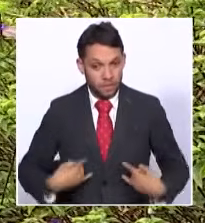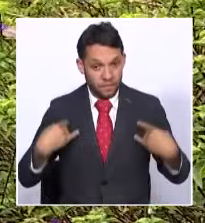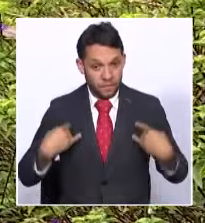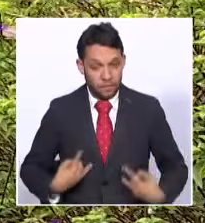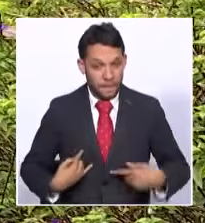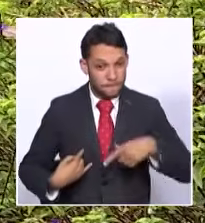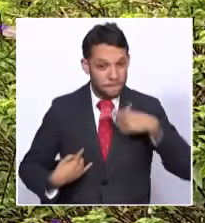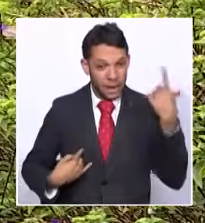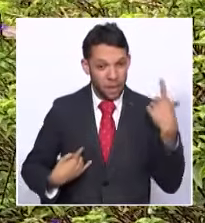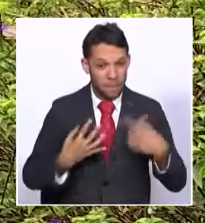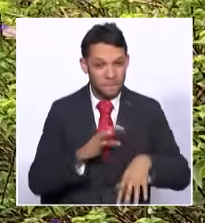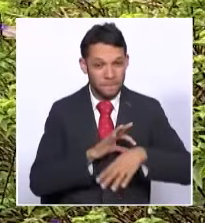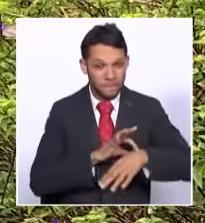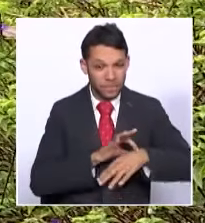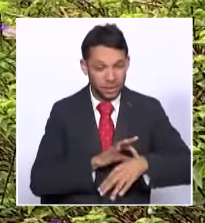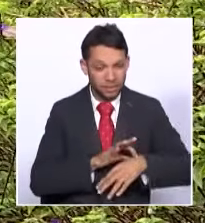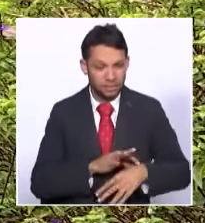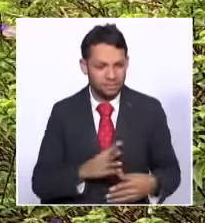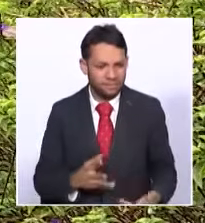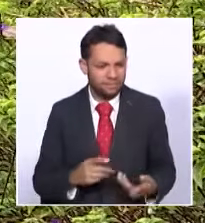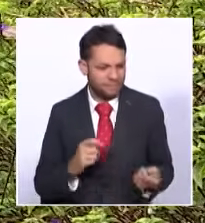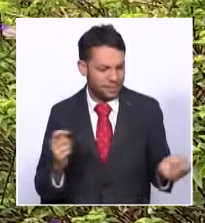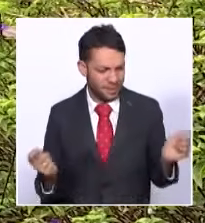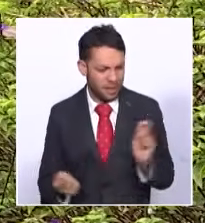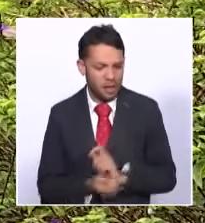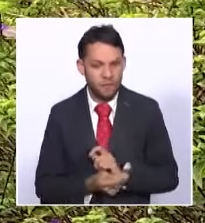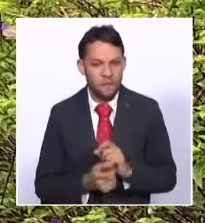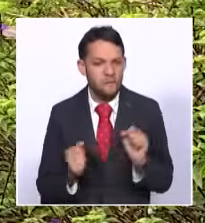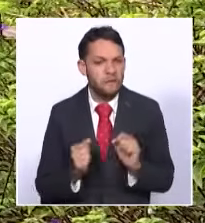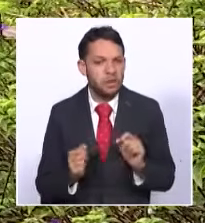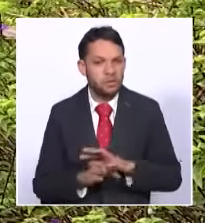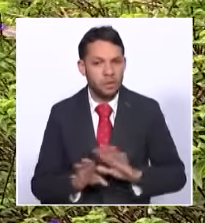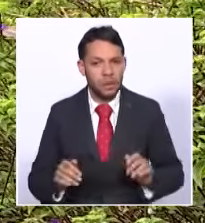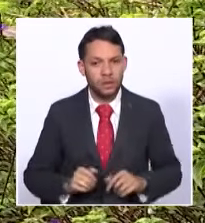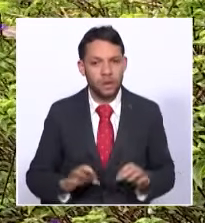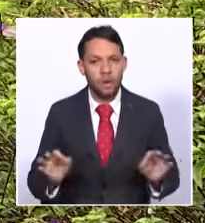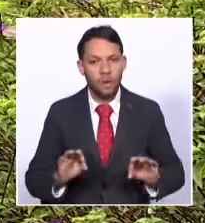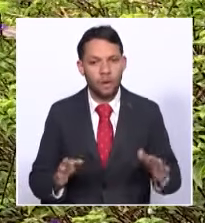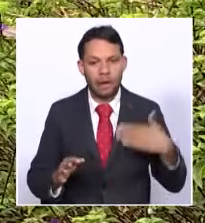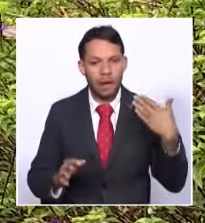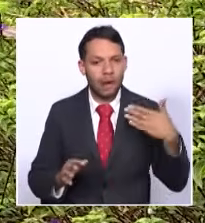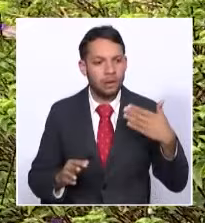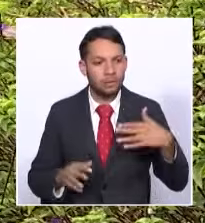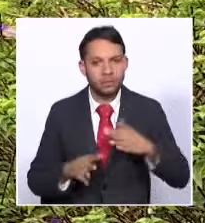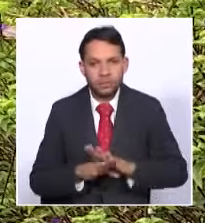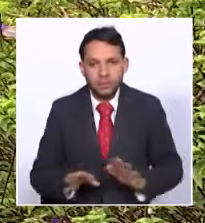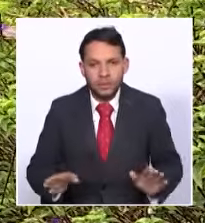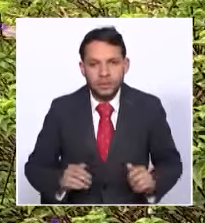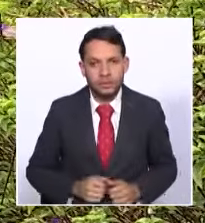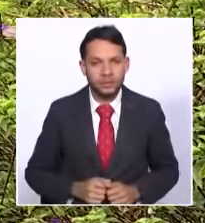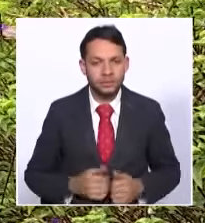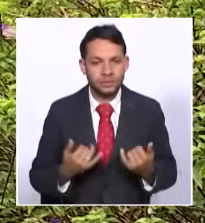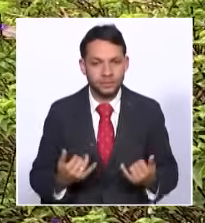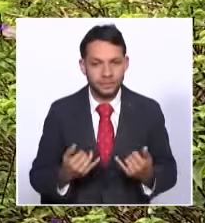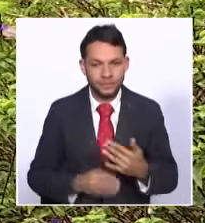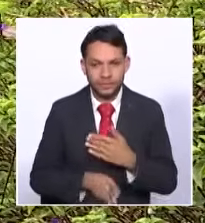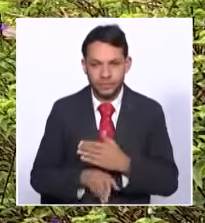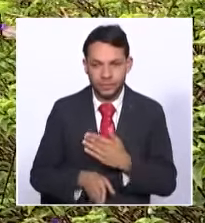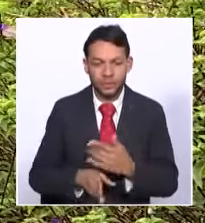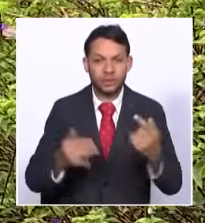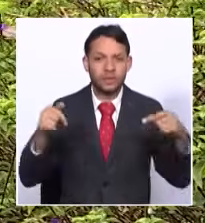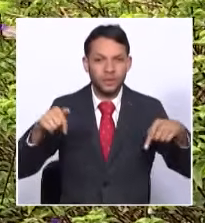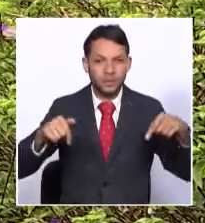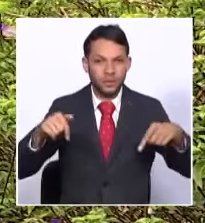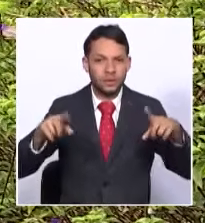vida. Le quita a uno un poquito el frío y ya, o le dará mucho calor. Entonces voy a hablar de un tema